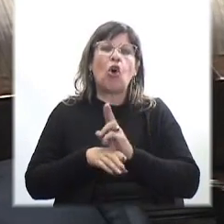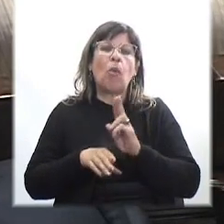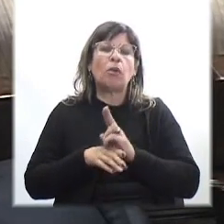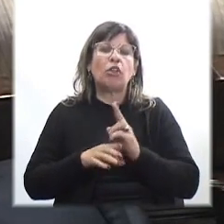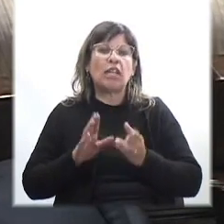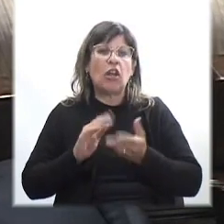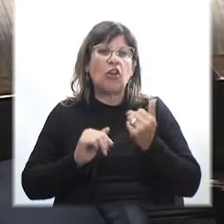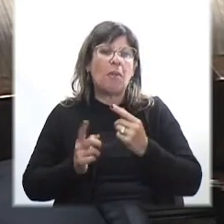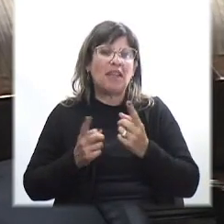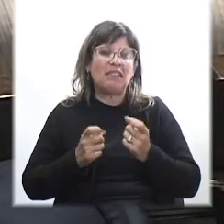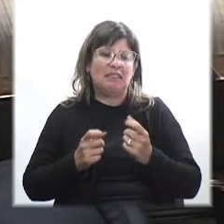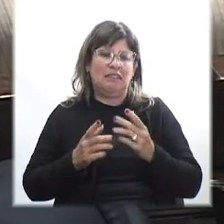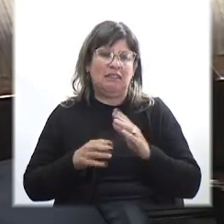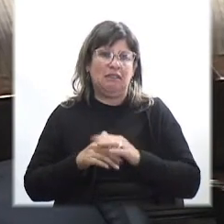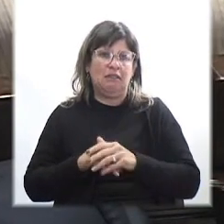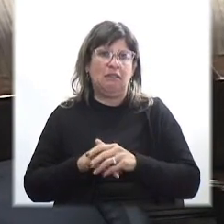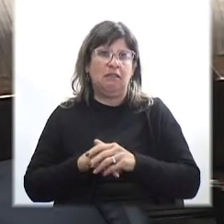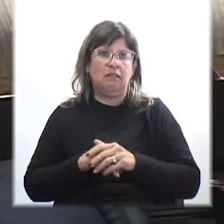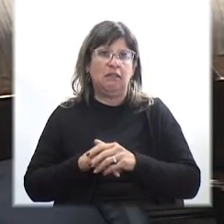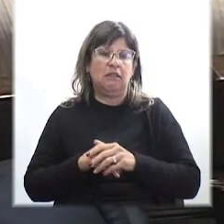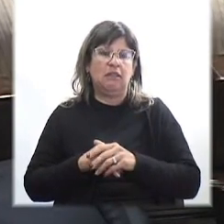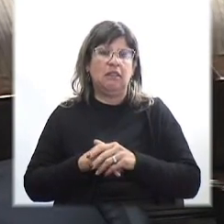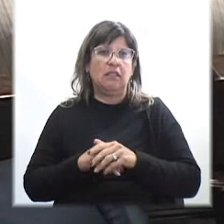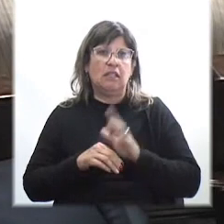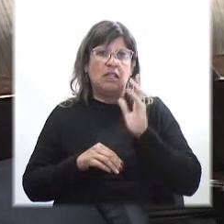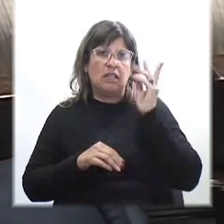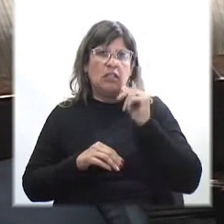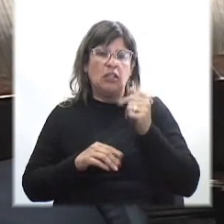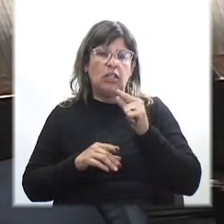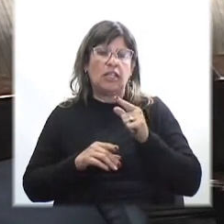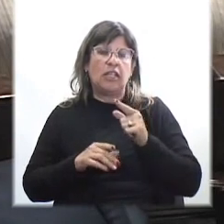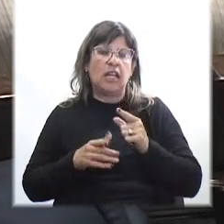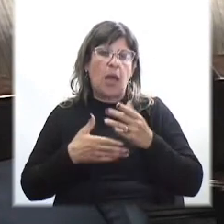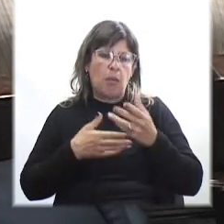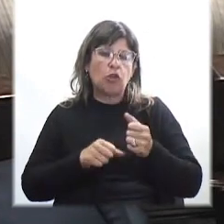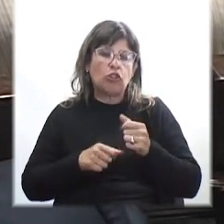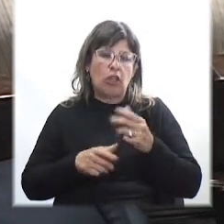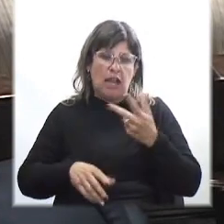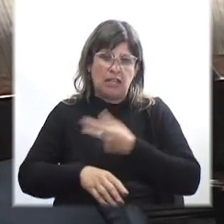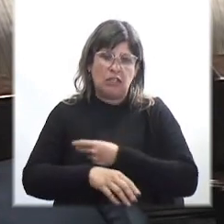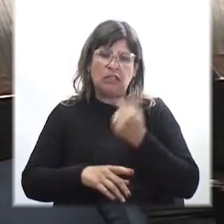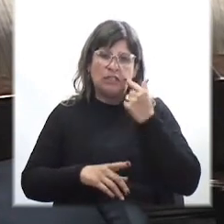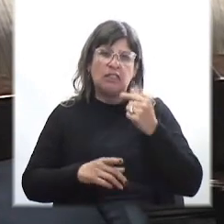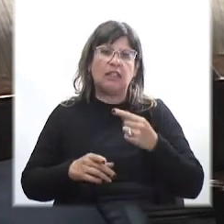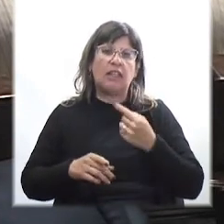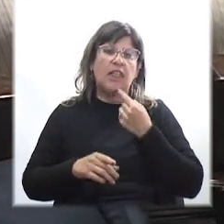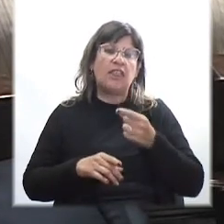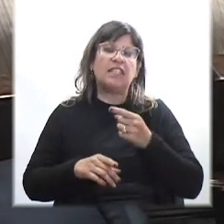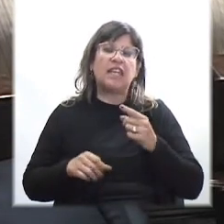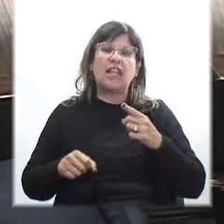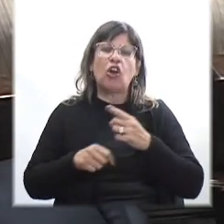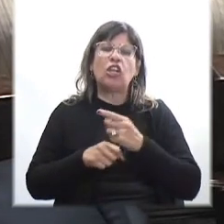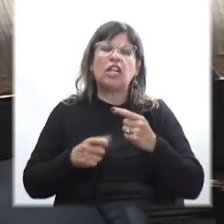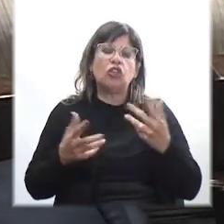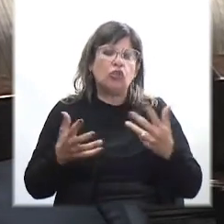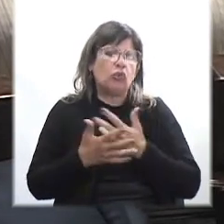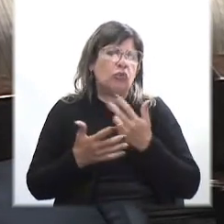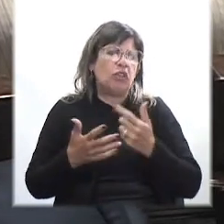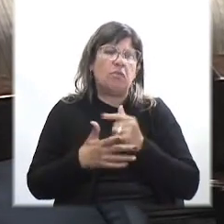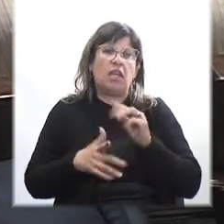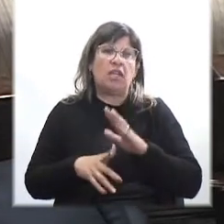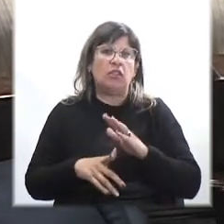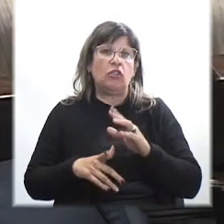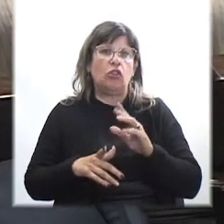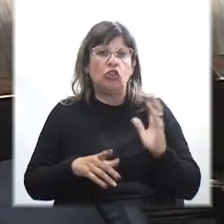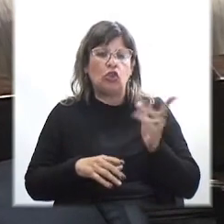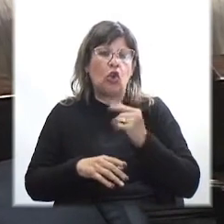más vulnerables. Los legisladores pro eutanasia dicen que están contra el sufrimiento extremo. Todos se